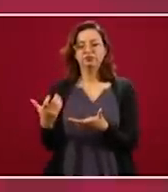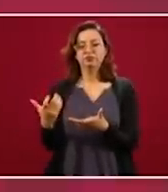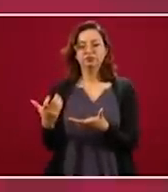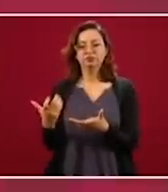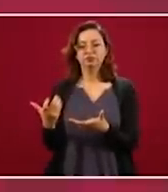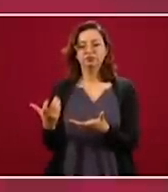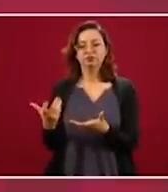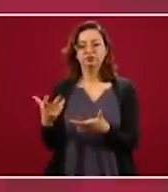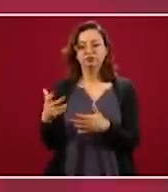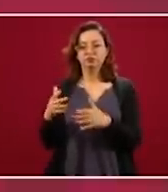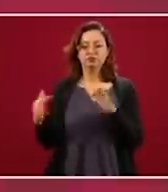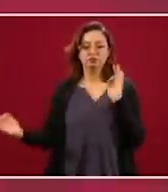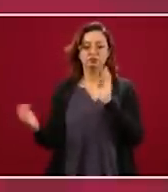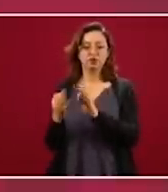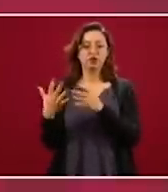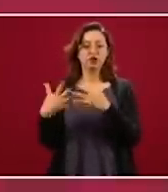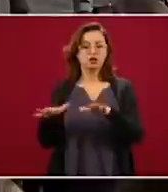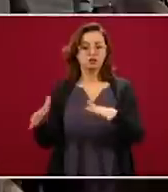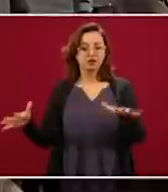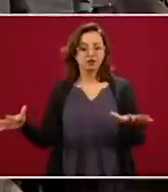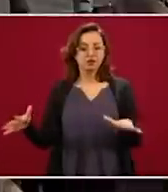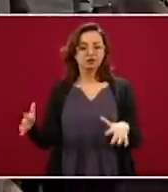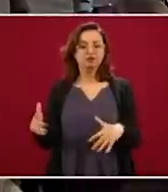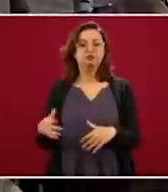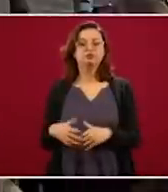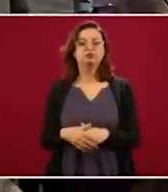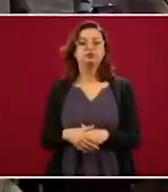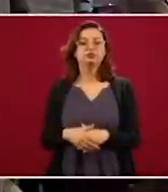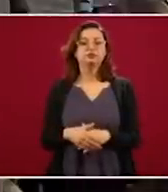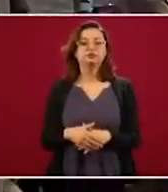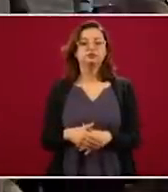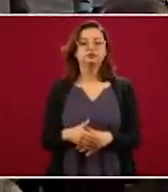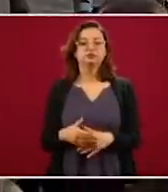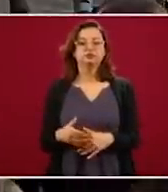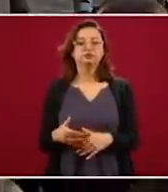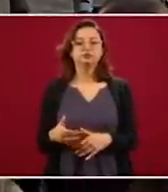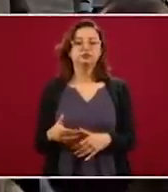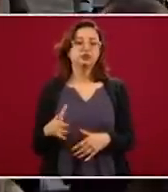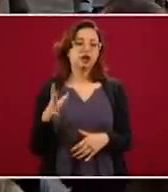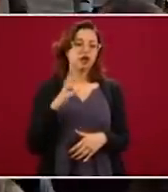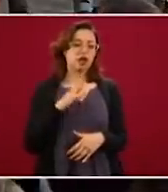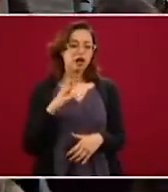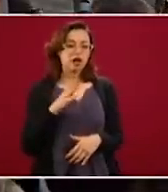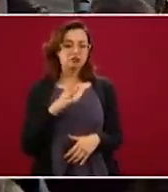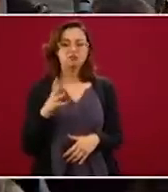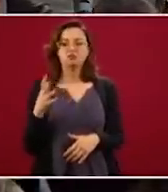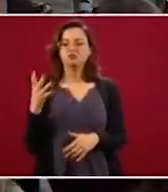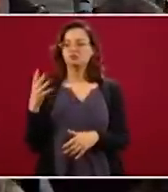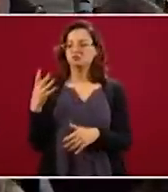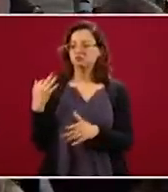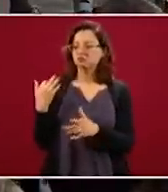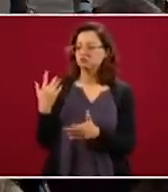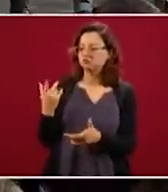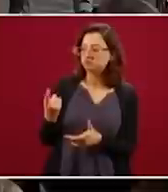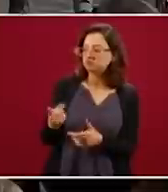costeras, por Asolves, en